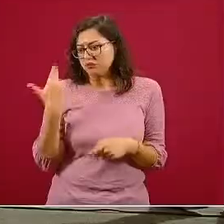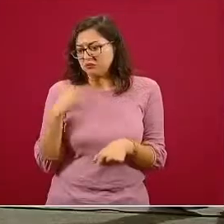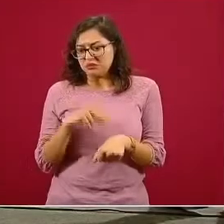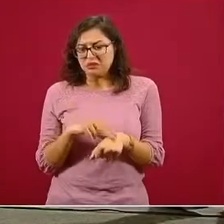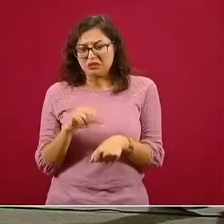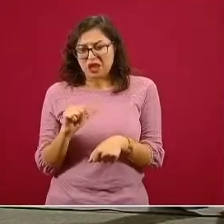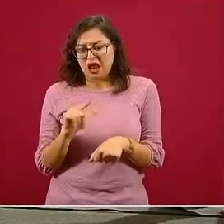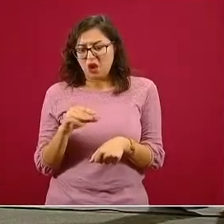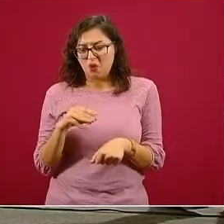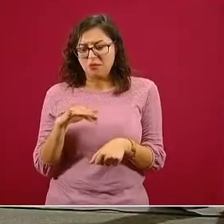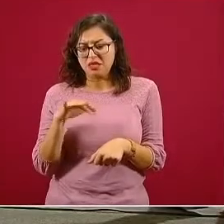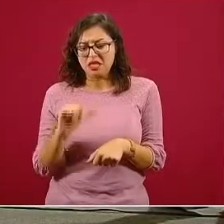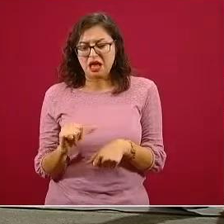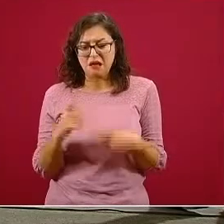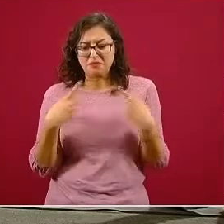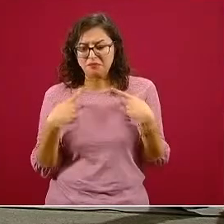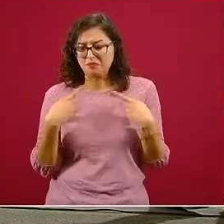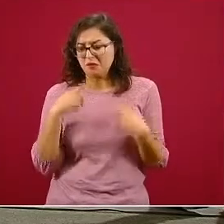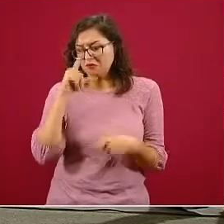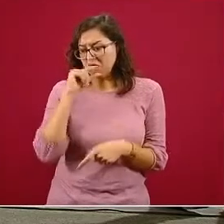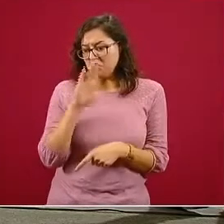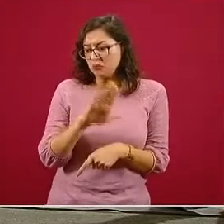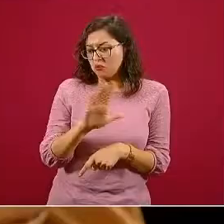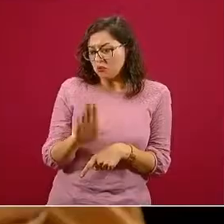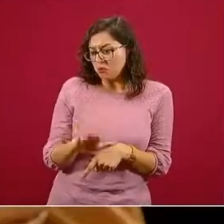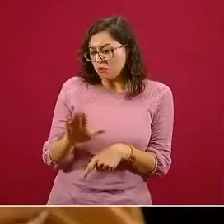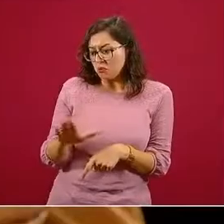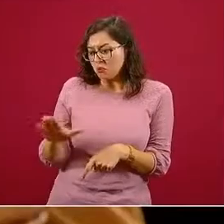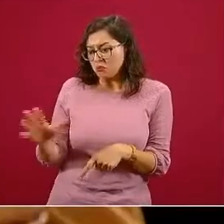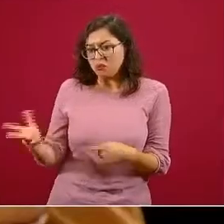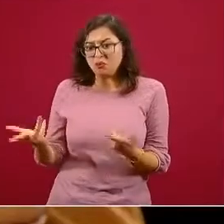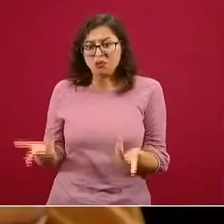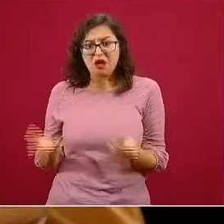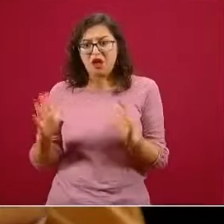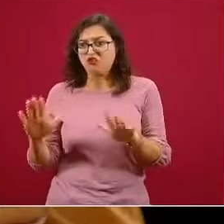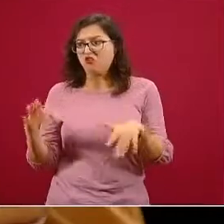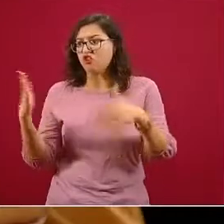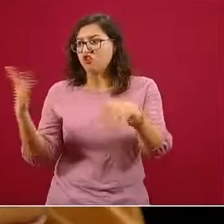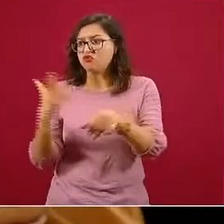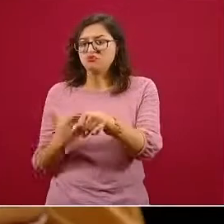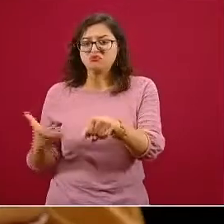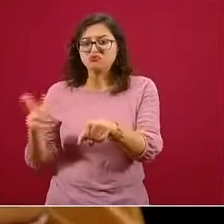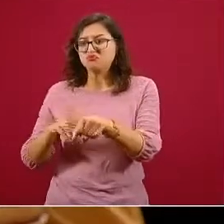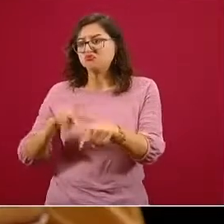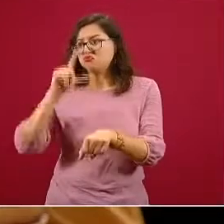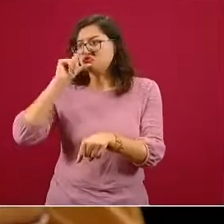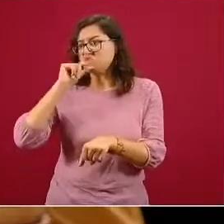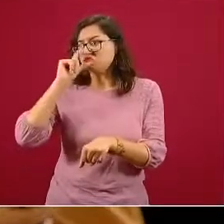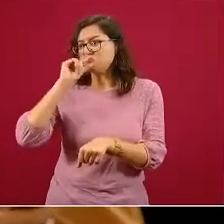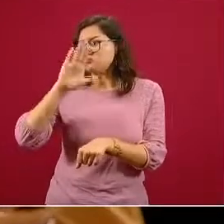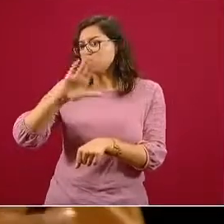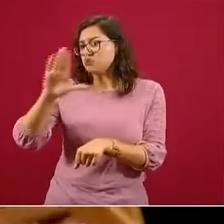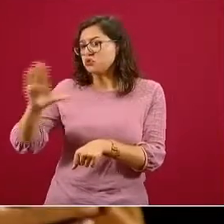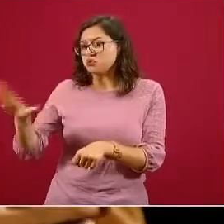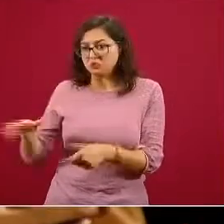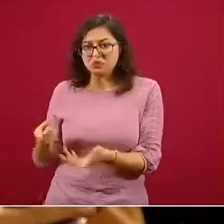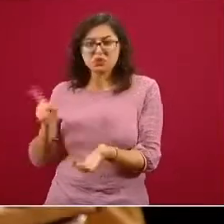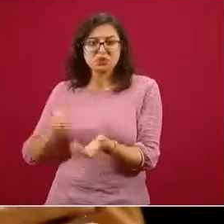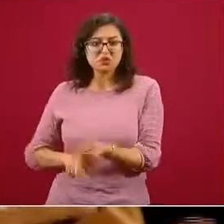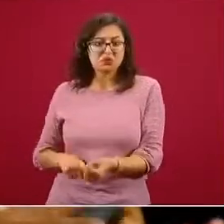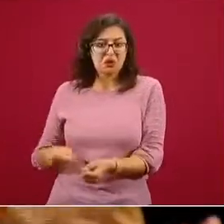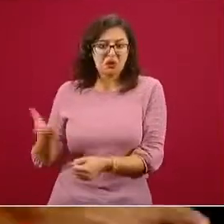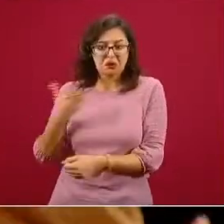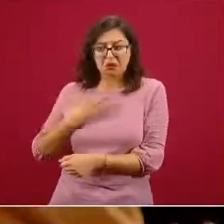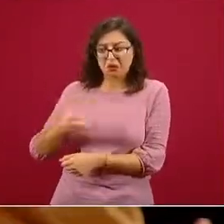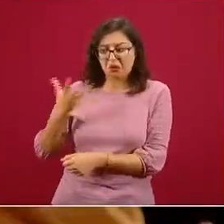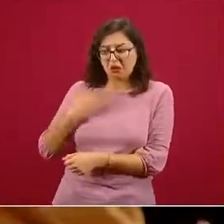Alomía, que la mitad de las defunciones son fuera de los hospitales. Es decir, gente que falleció positiva a COVID